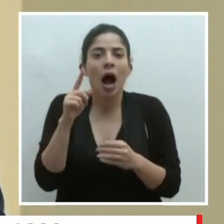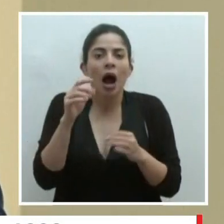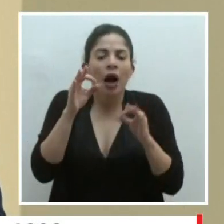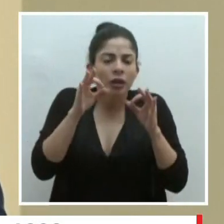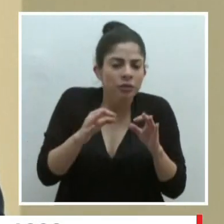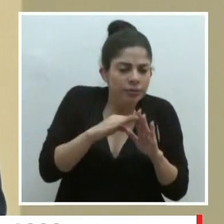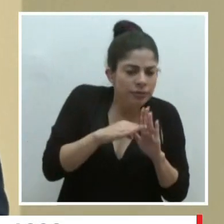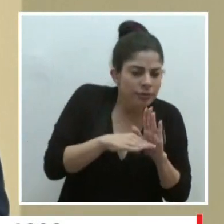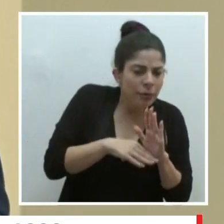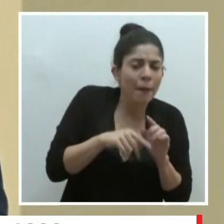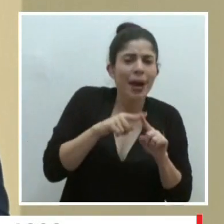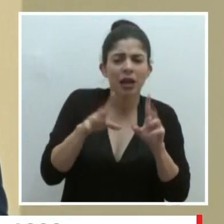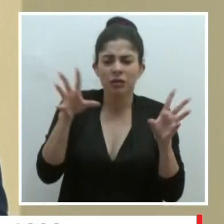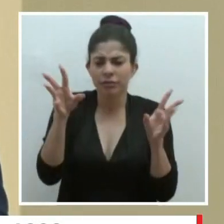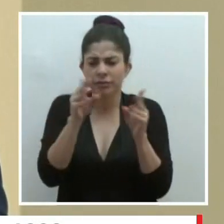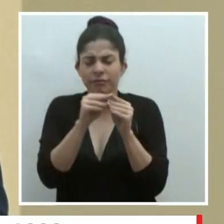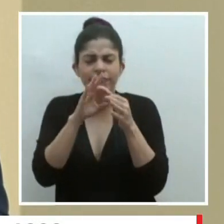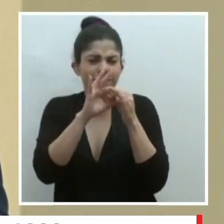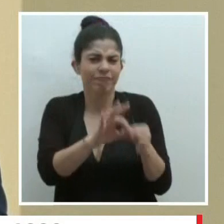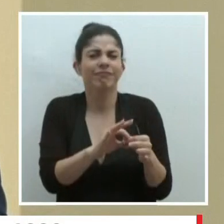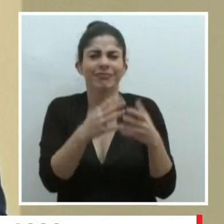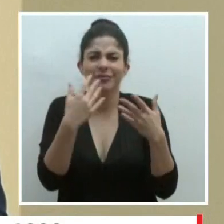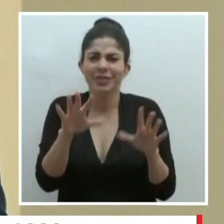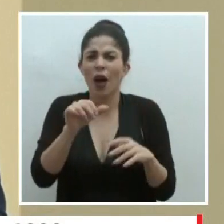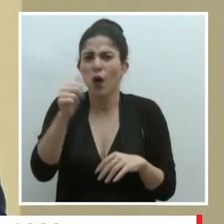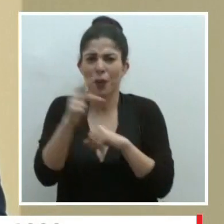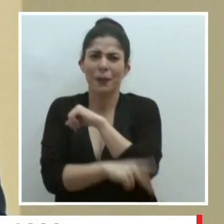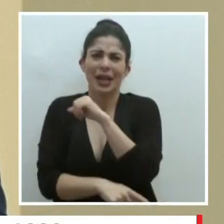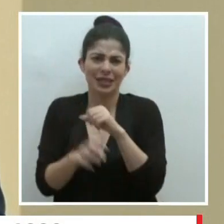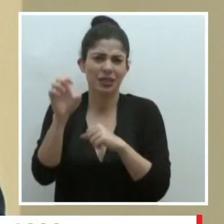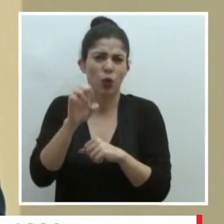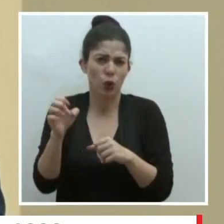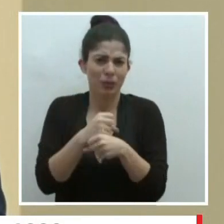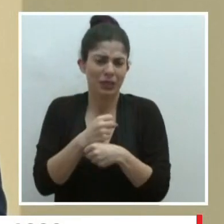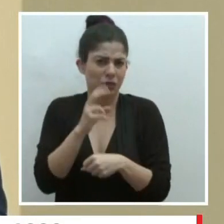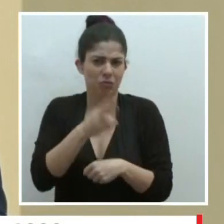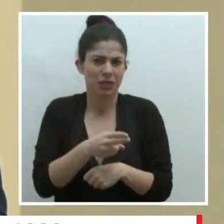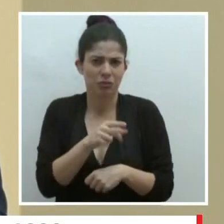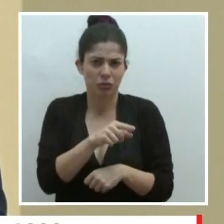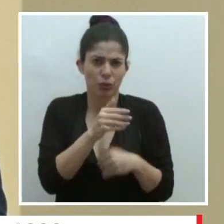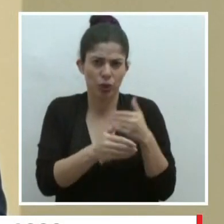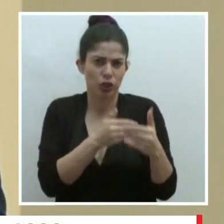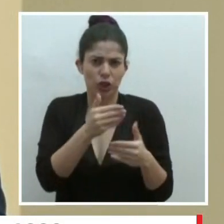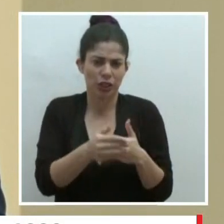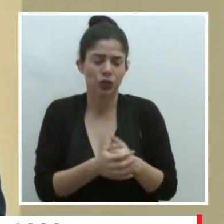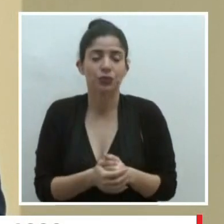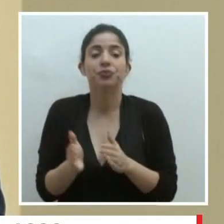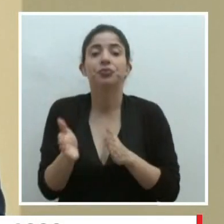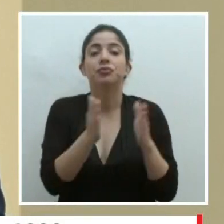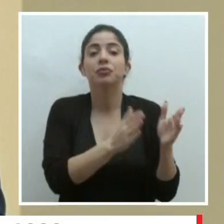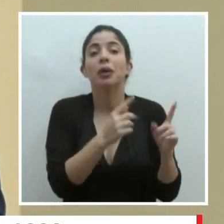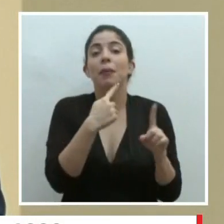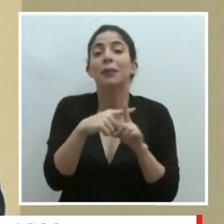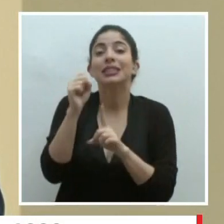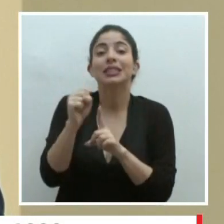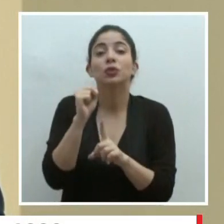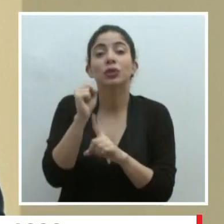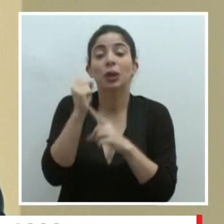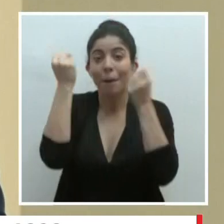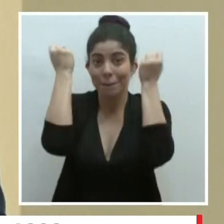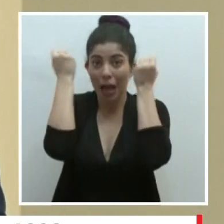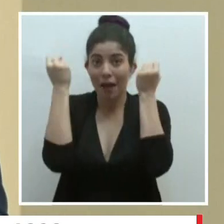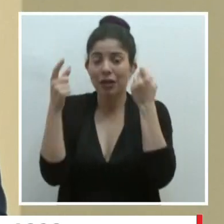parámetros, pero van muy de la mano con esto que ya han manejado incluso otros países en Europa, ¿verdad? Y con respecto al avance de la situación en